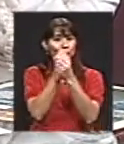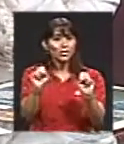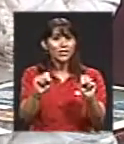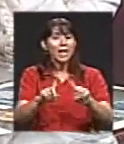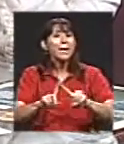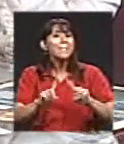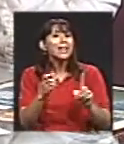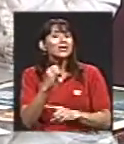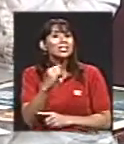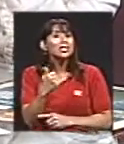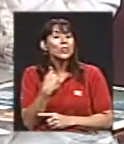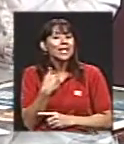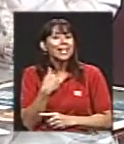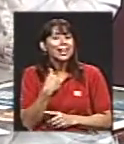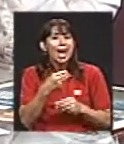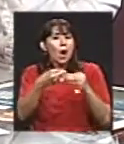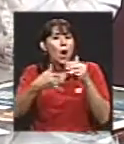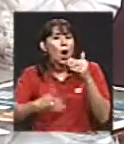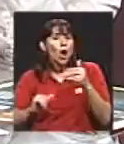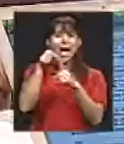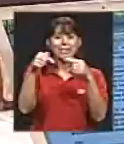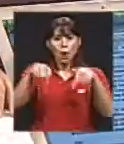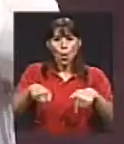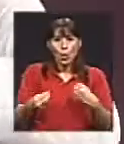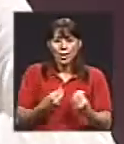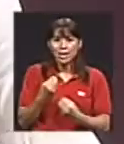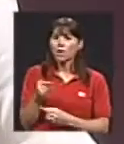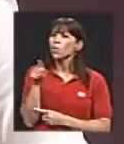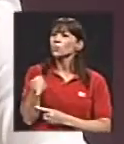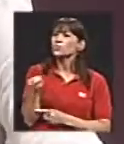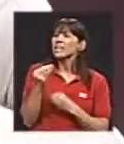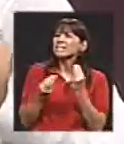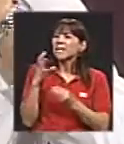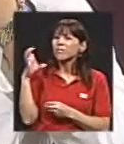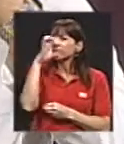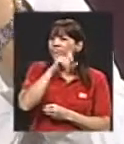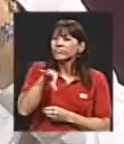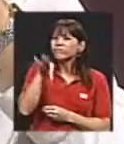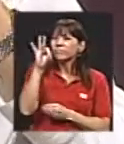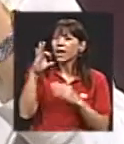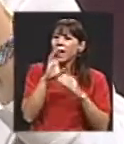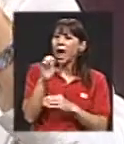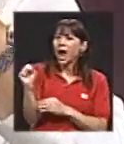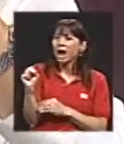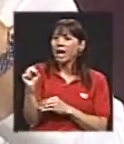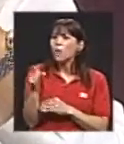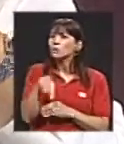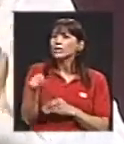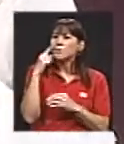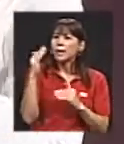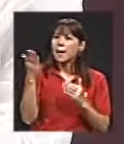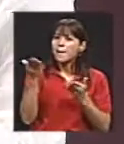el resto de preguntas y ellos debían de contestarlas y encontraron en la caja carmen cuál es ese desbalance que ustedes